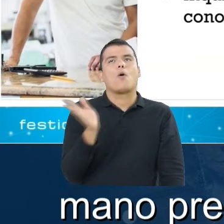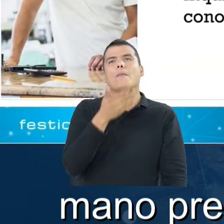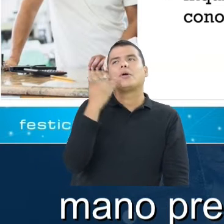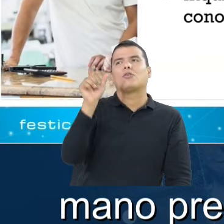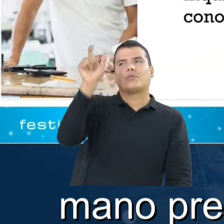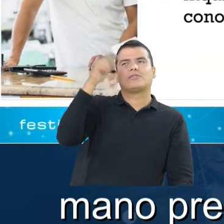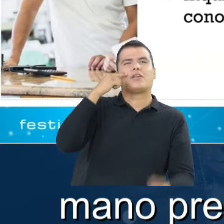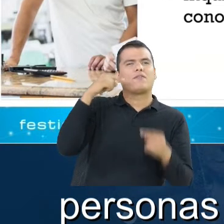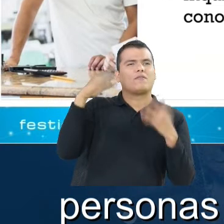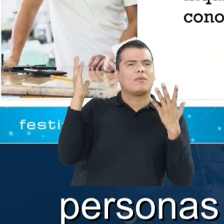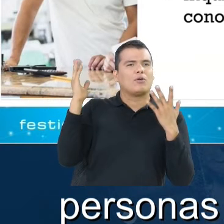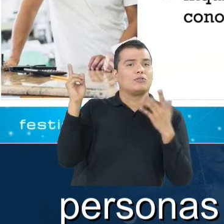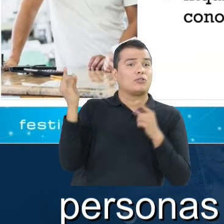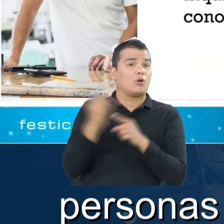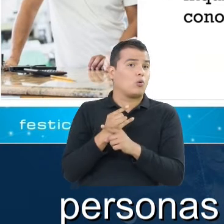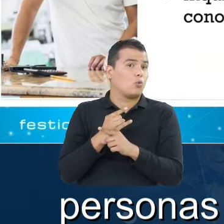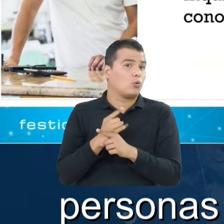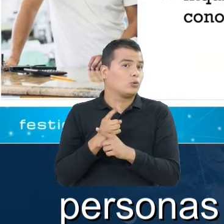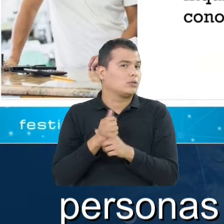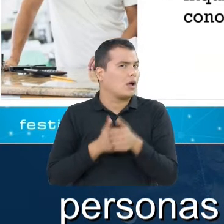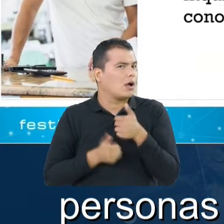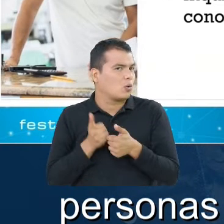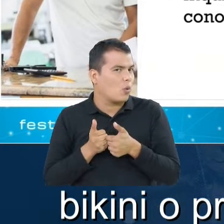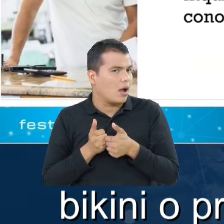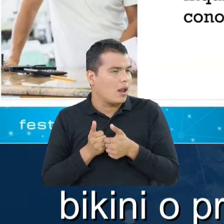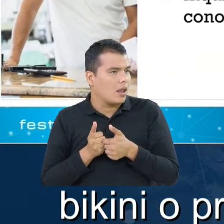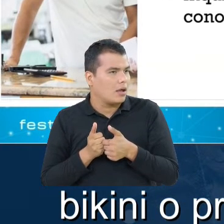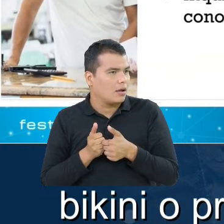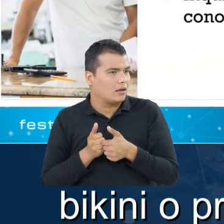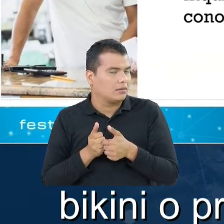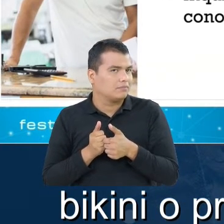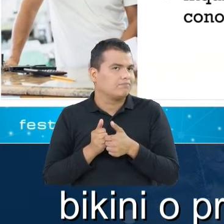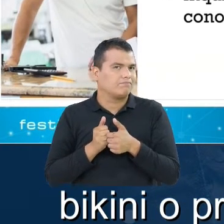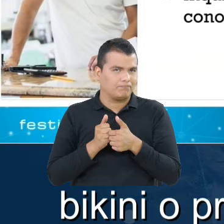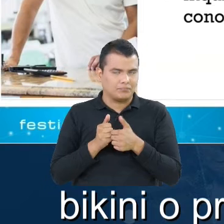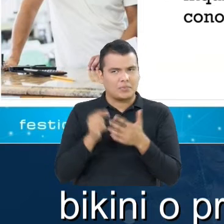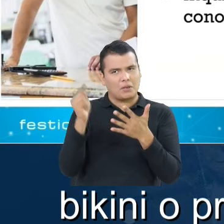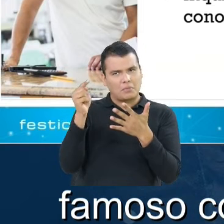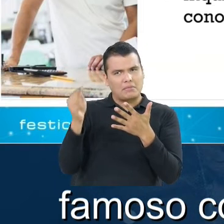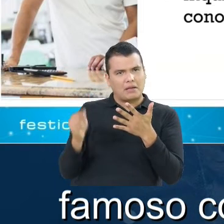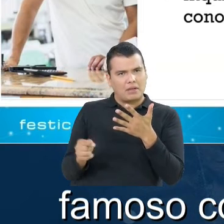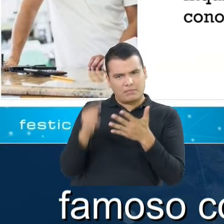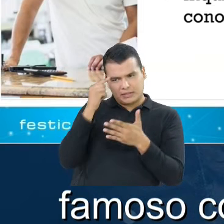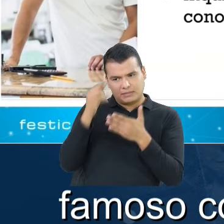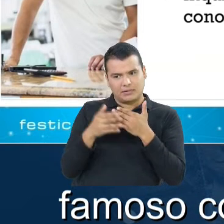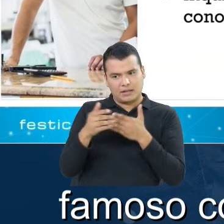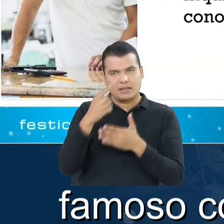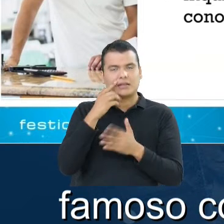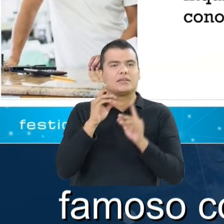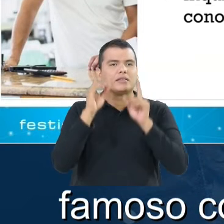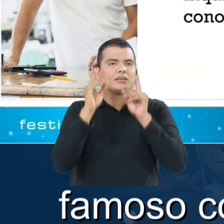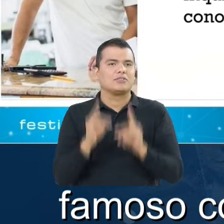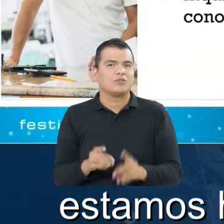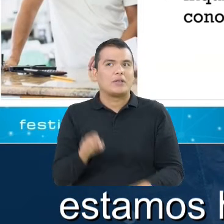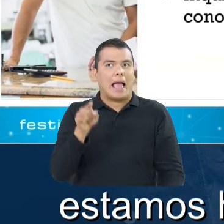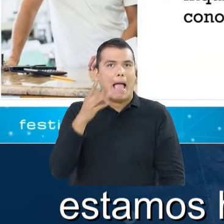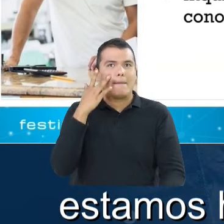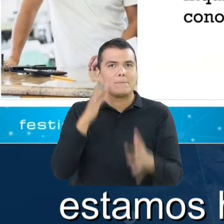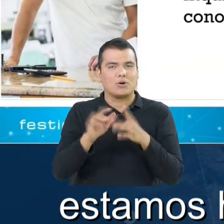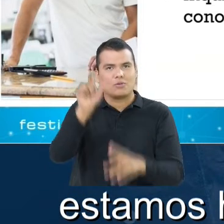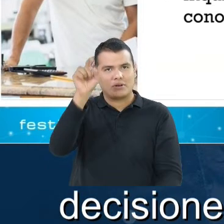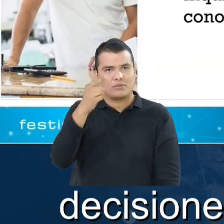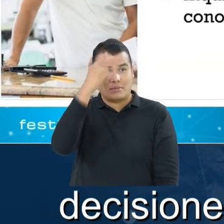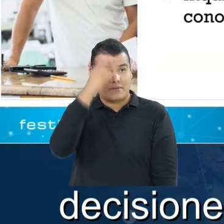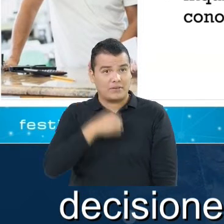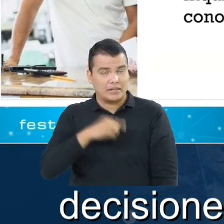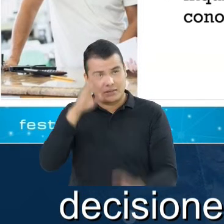futbolista famoso con la diadema esta que estamos hablando? Entonces, todas las decisiones de ahora en adelante tienen que pasar por su buyer persona porque eso